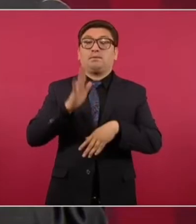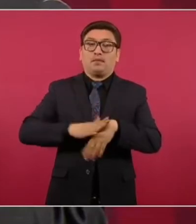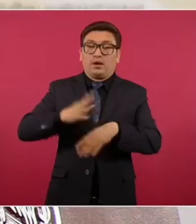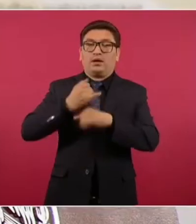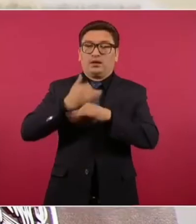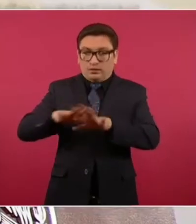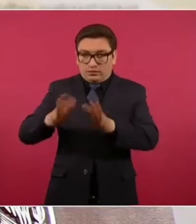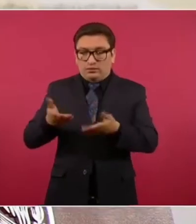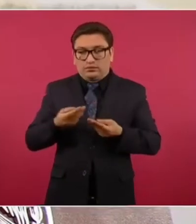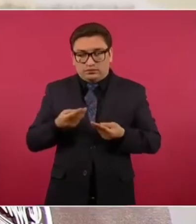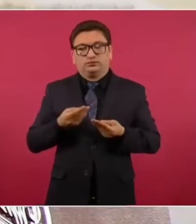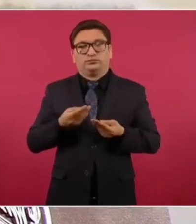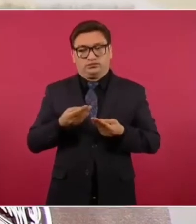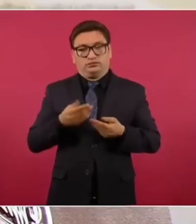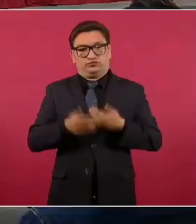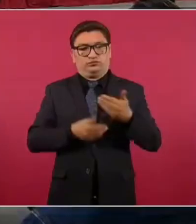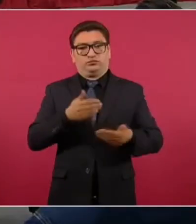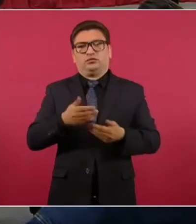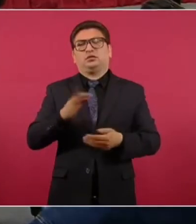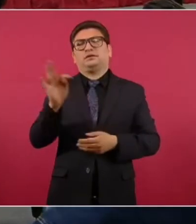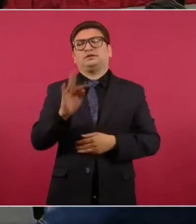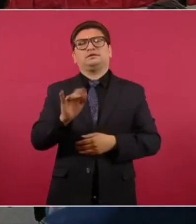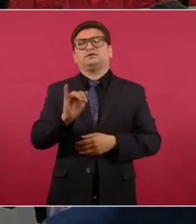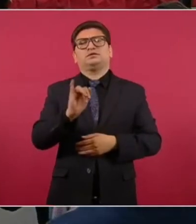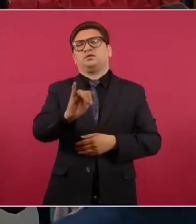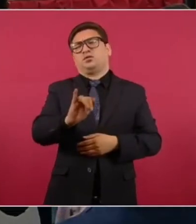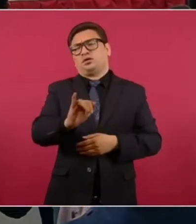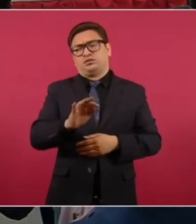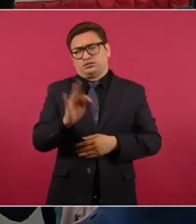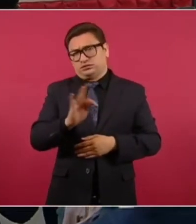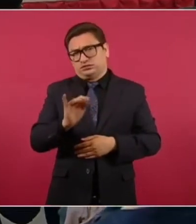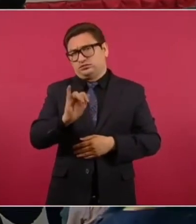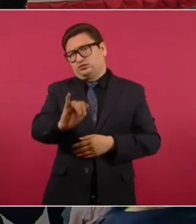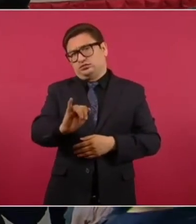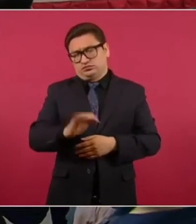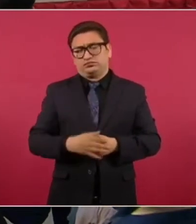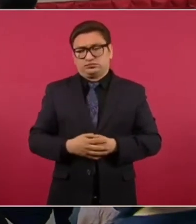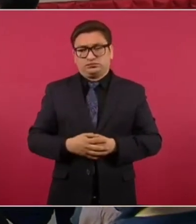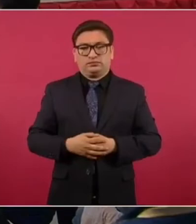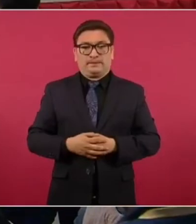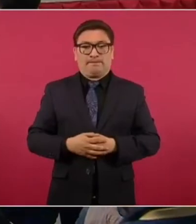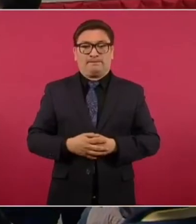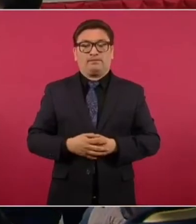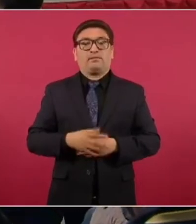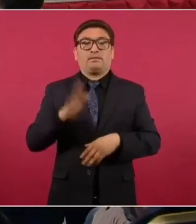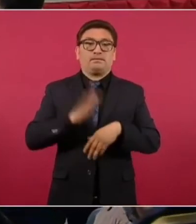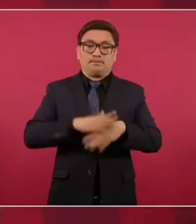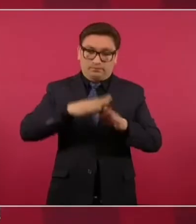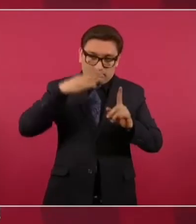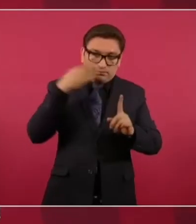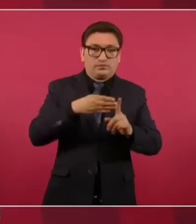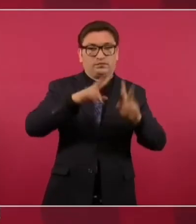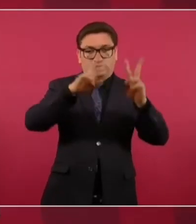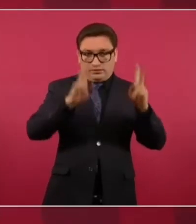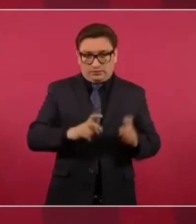información, es más, podría ser el jueves, el próximo jueves, que se dedique a eso,